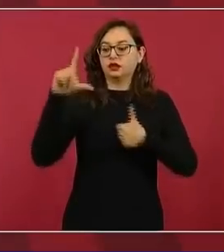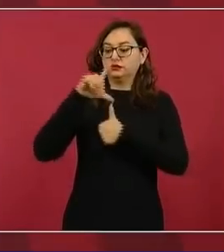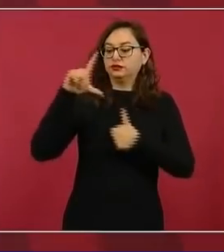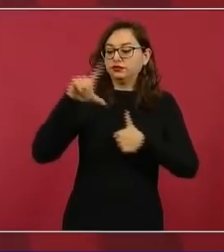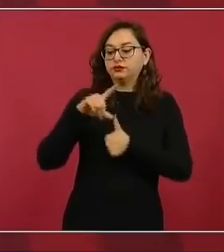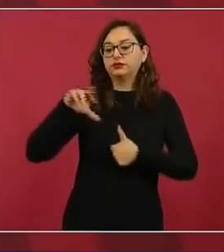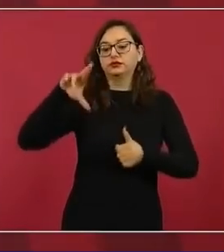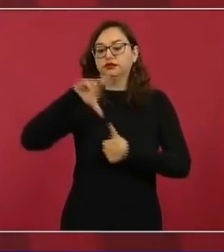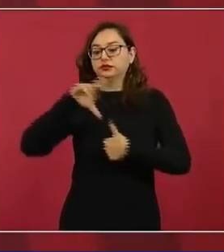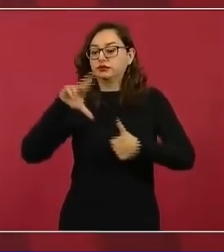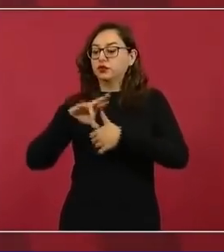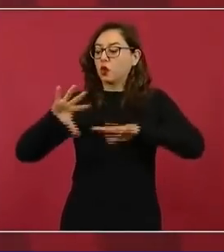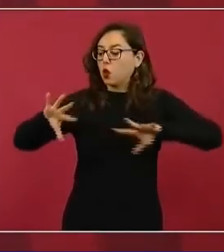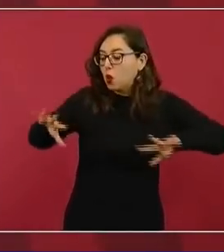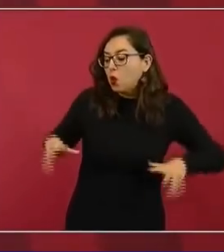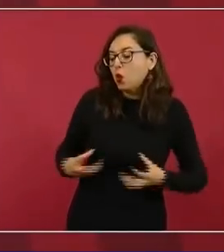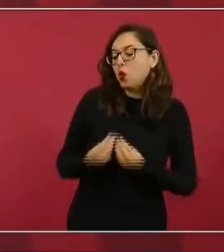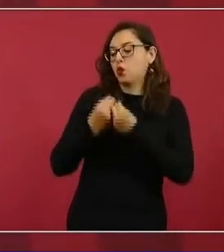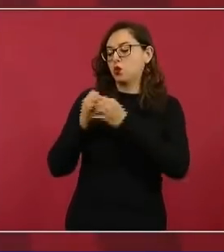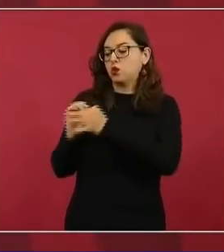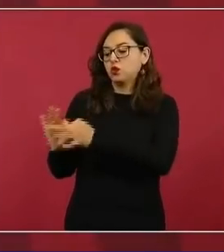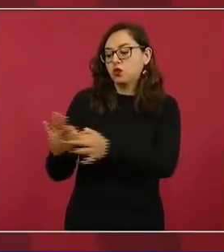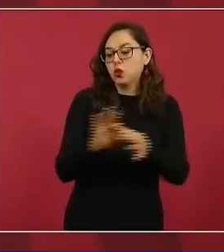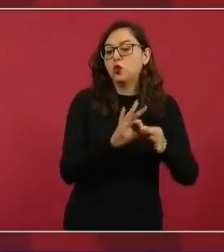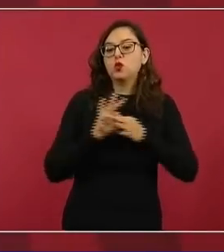Latina, del Caribe, sino de la